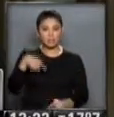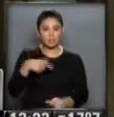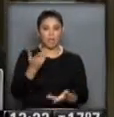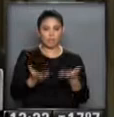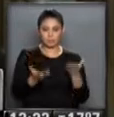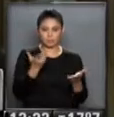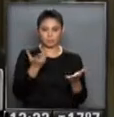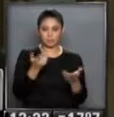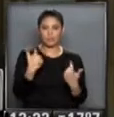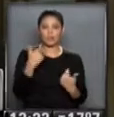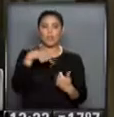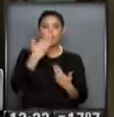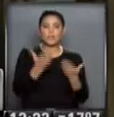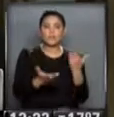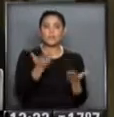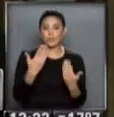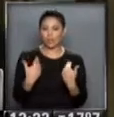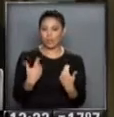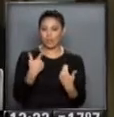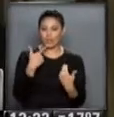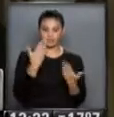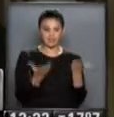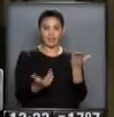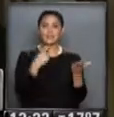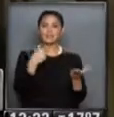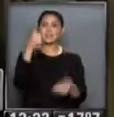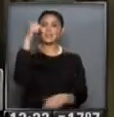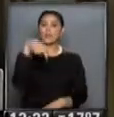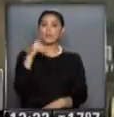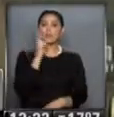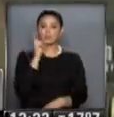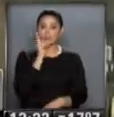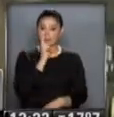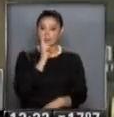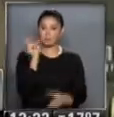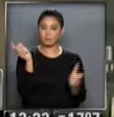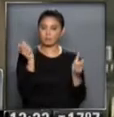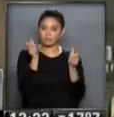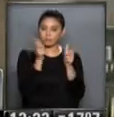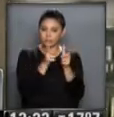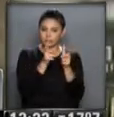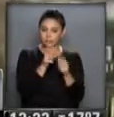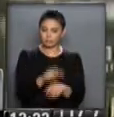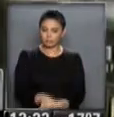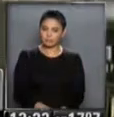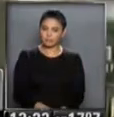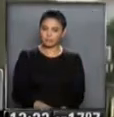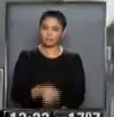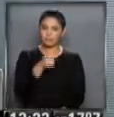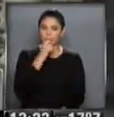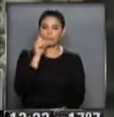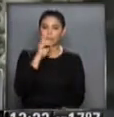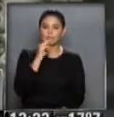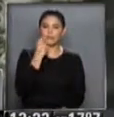podemos comparar una serie temporal y decir que el consumo está disminuyendo. Para complementar la lucha contra